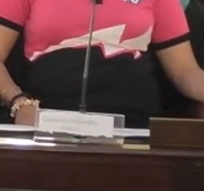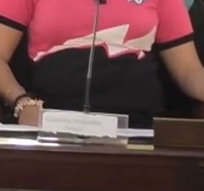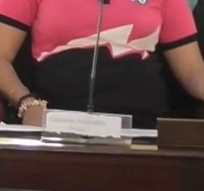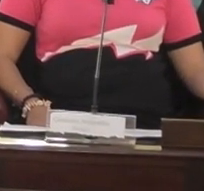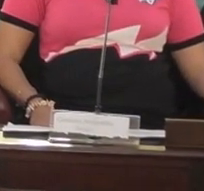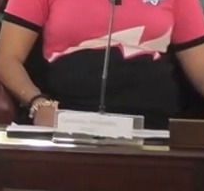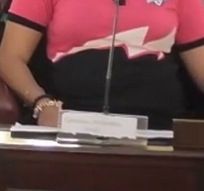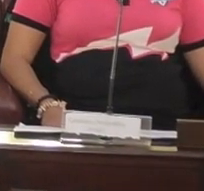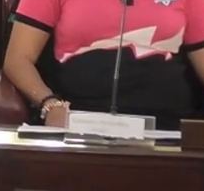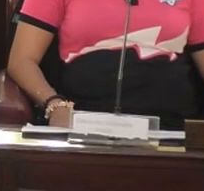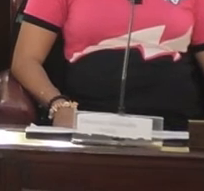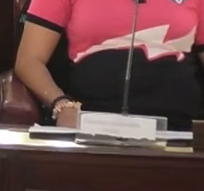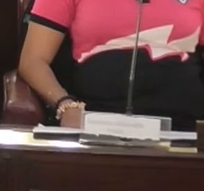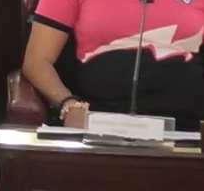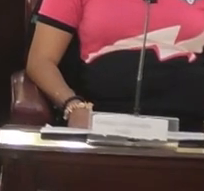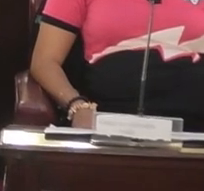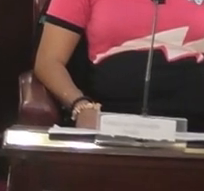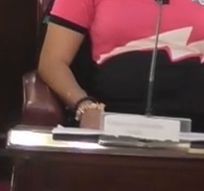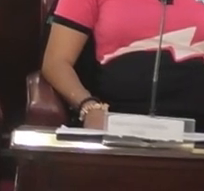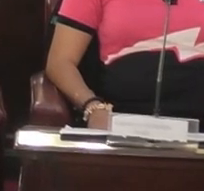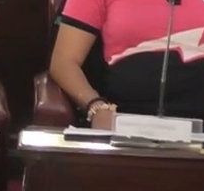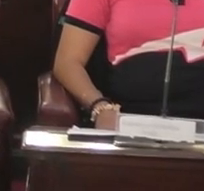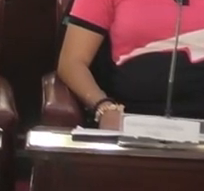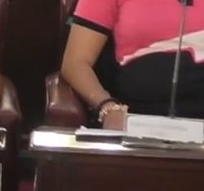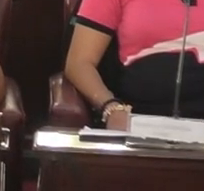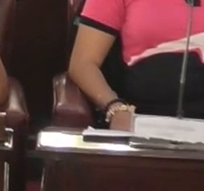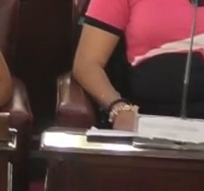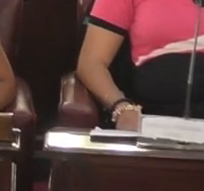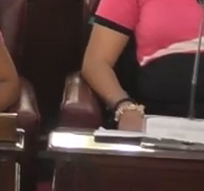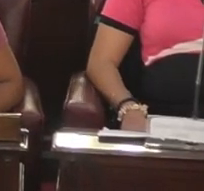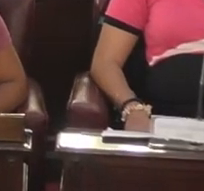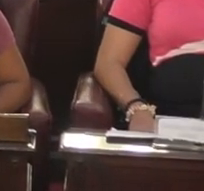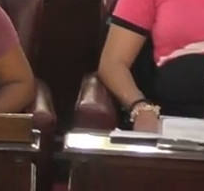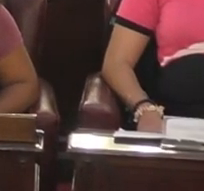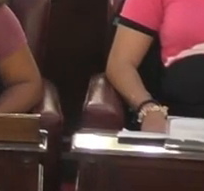Con quórum legal dejamos abierta la sesión.